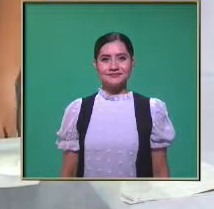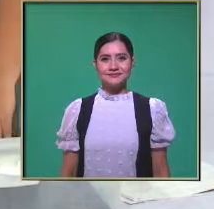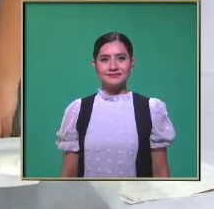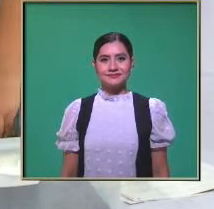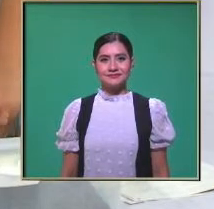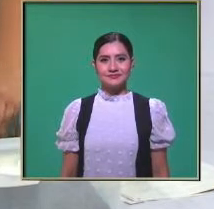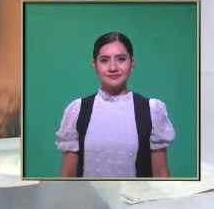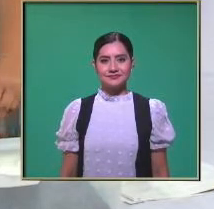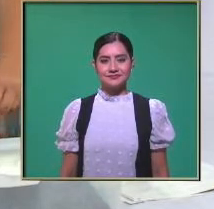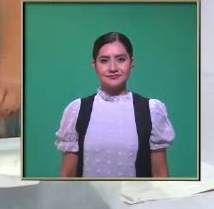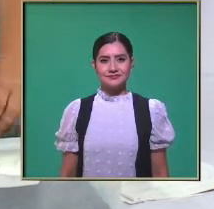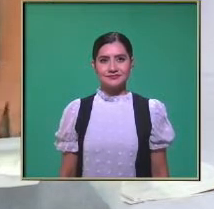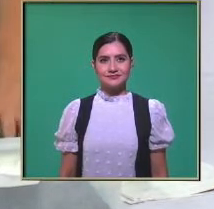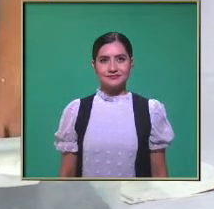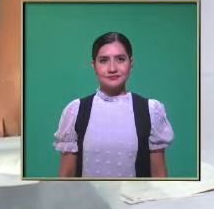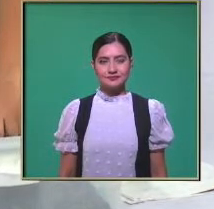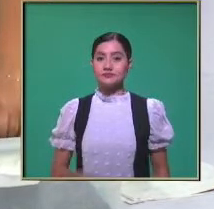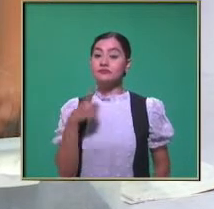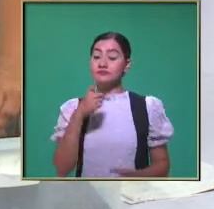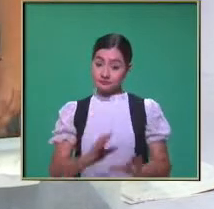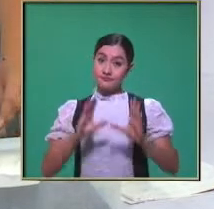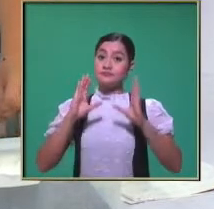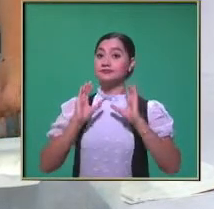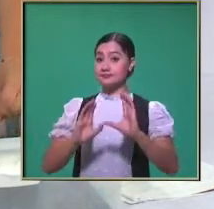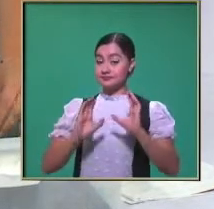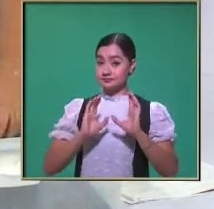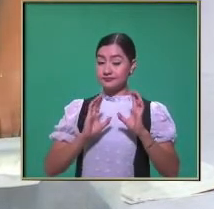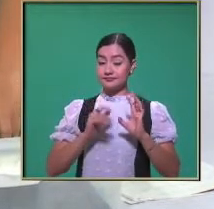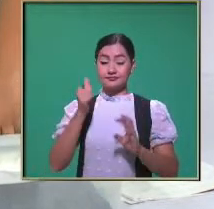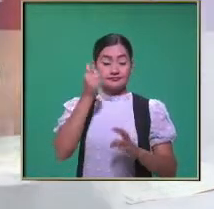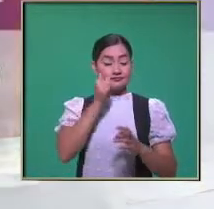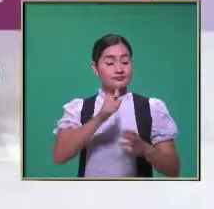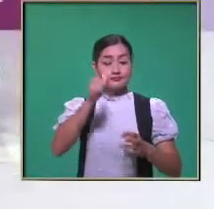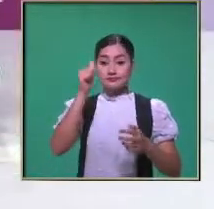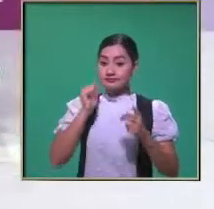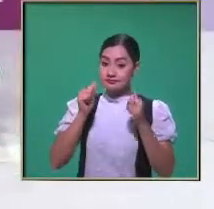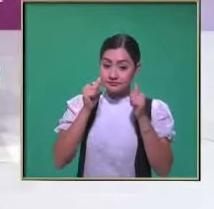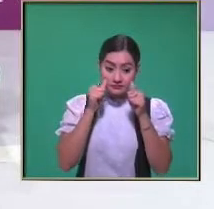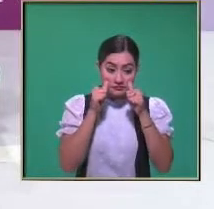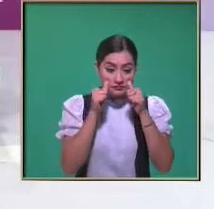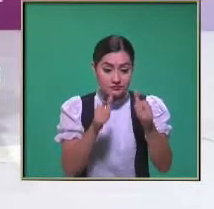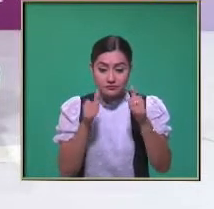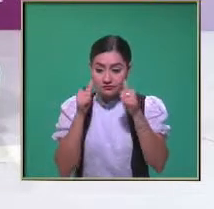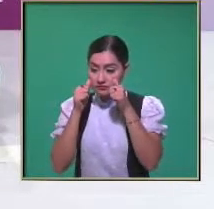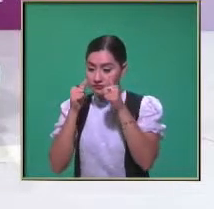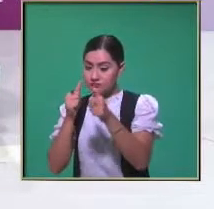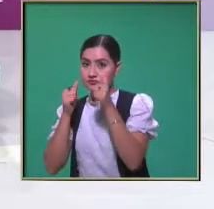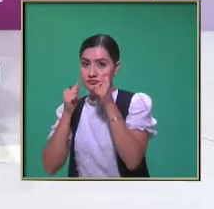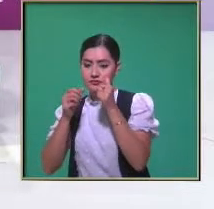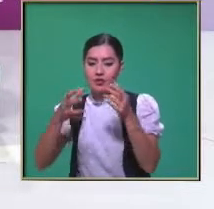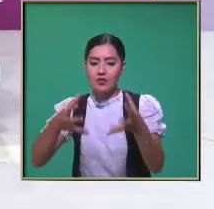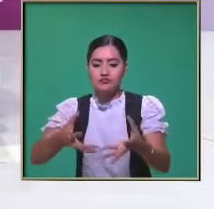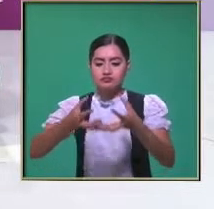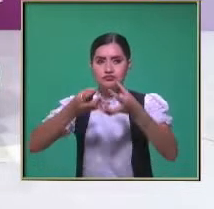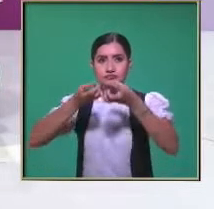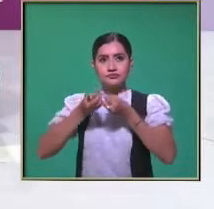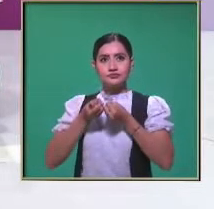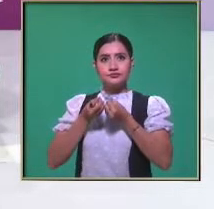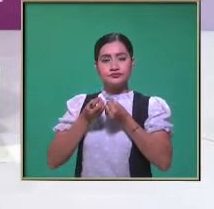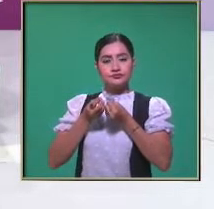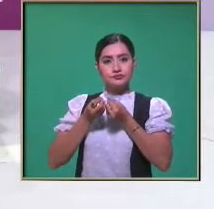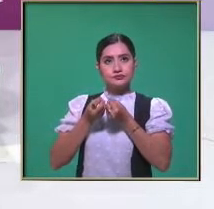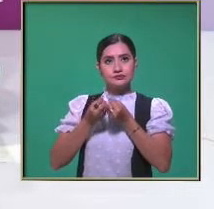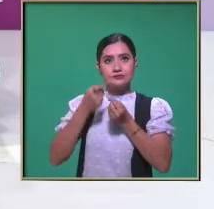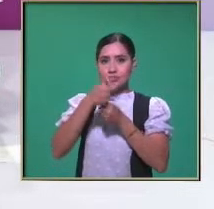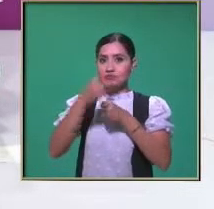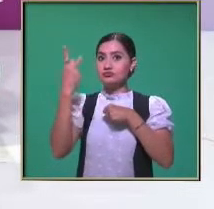¿verdad? Todo con mucha seguridad, observando siempre que el lugar en donde nosotros vayamos a tomar la tierra, bueno, pues no tenga